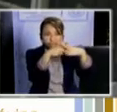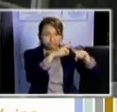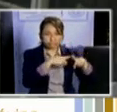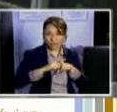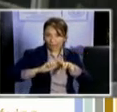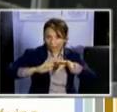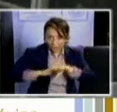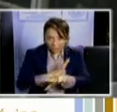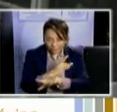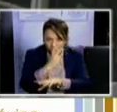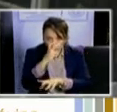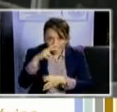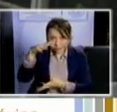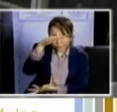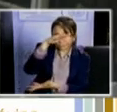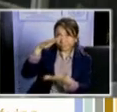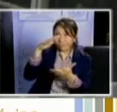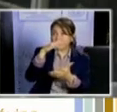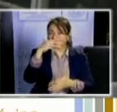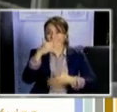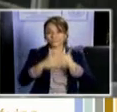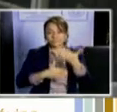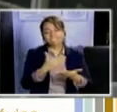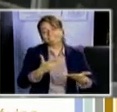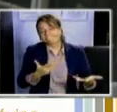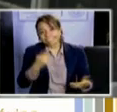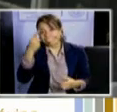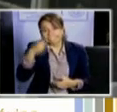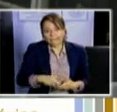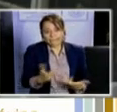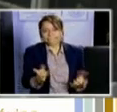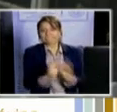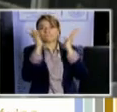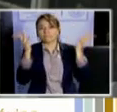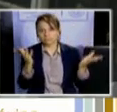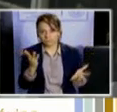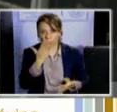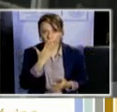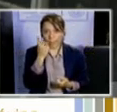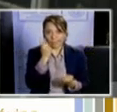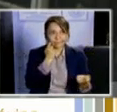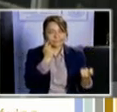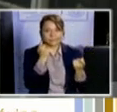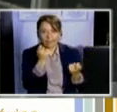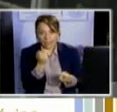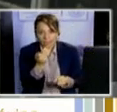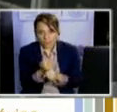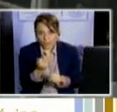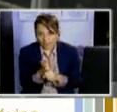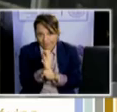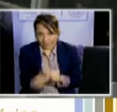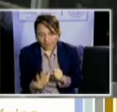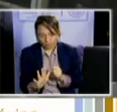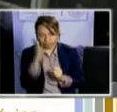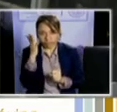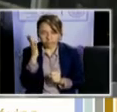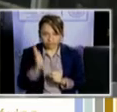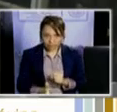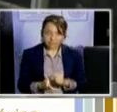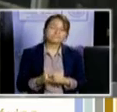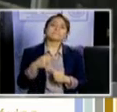las externalidades, a pesar de que lleguen a ese flujo de financiamiento. Y hay varias cosas pendientes por ver si